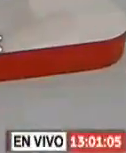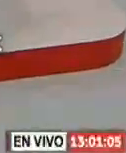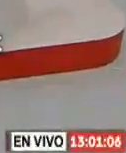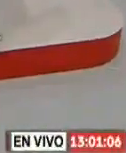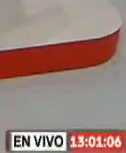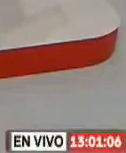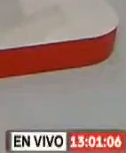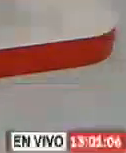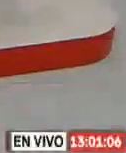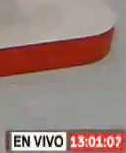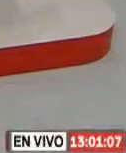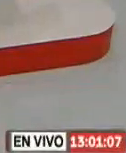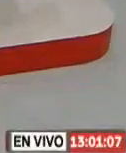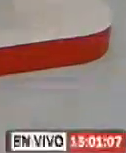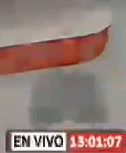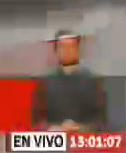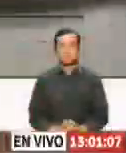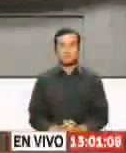www.ecuadortv.es.